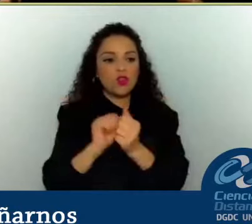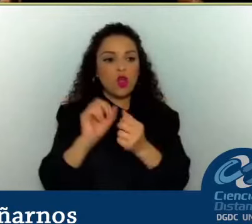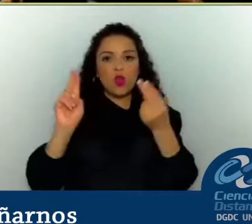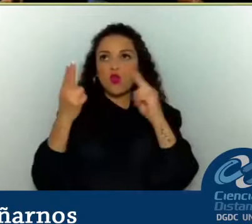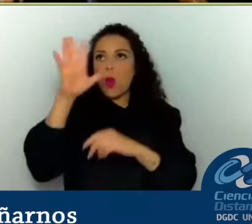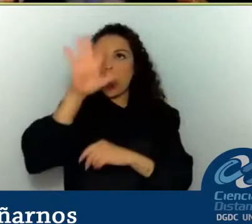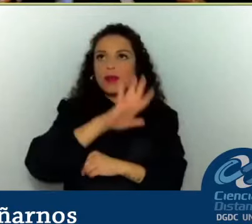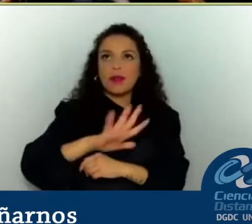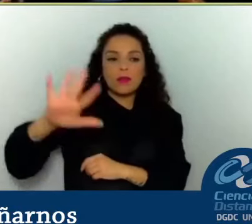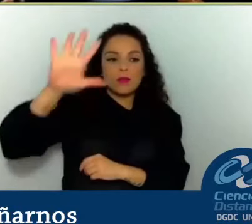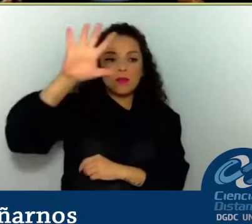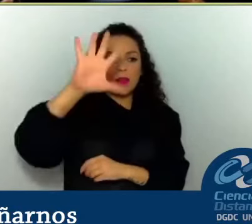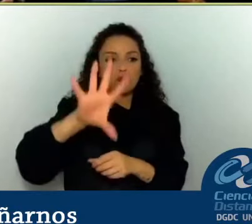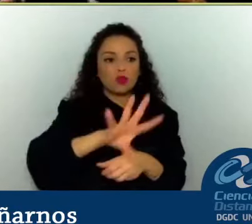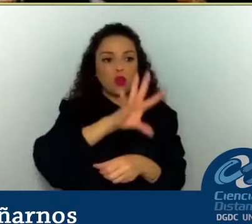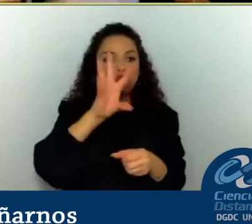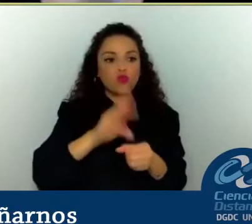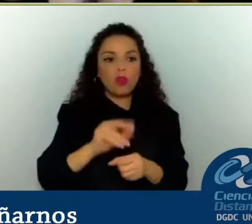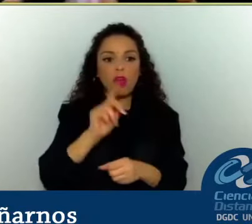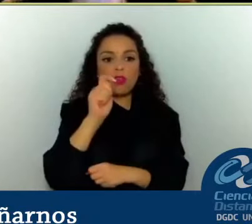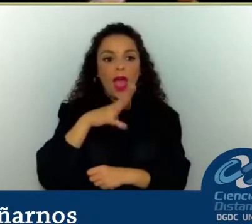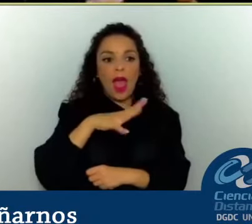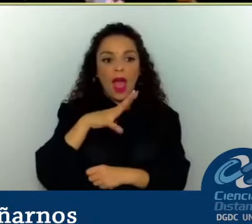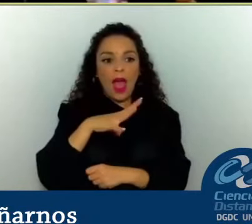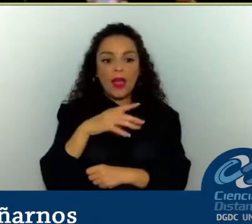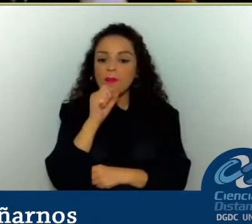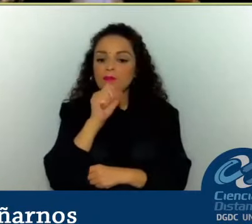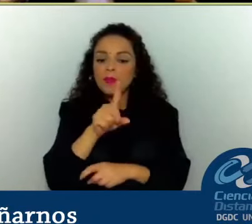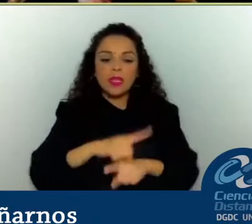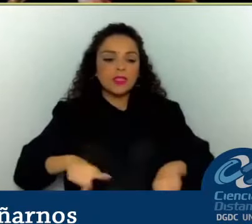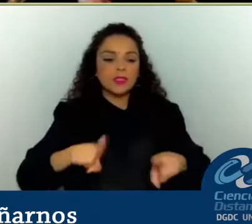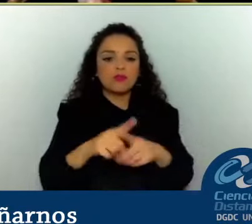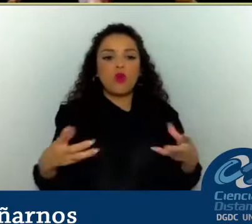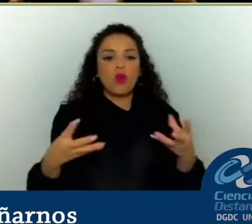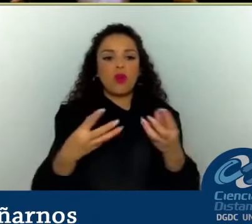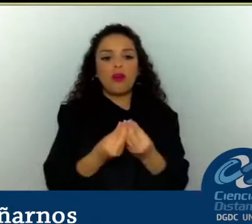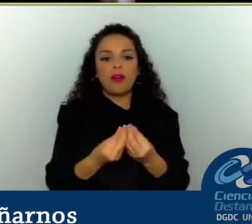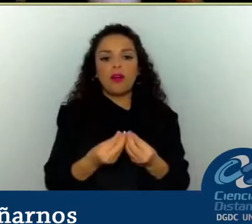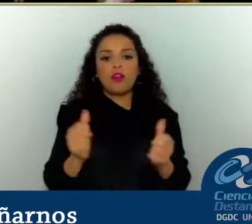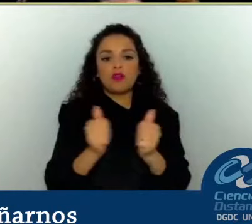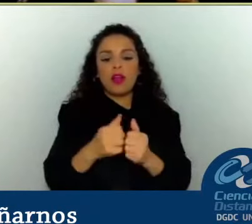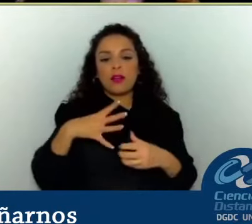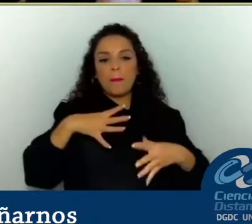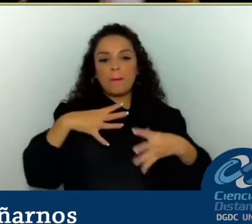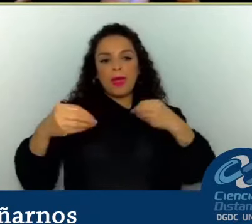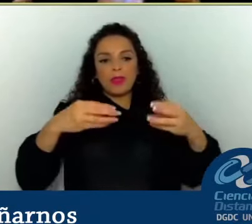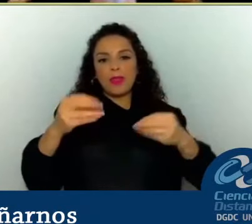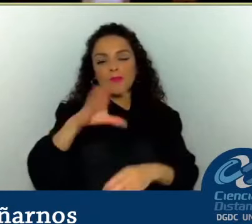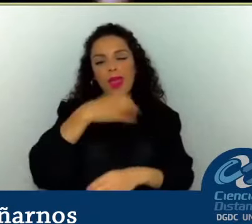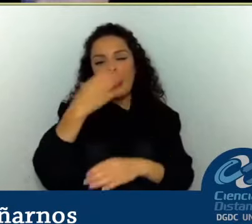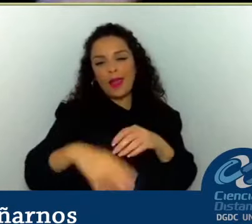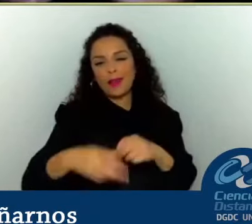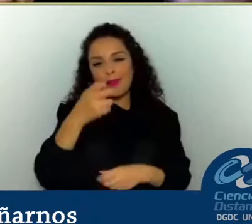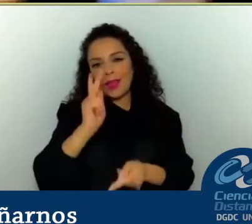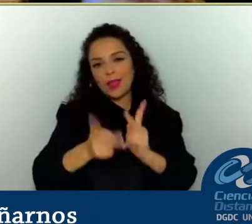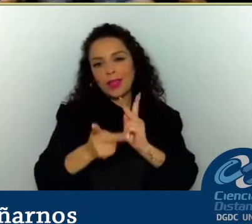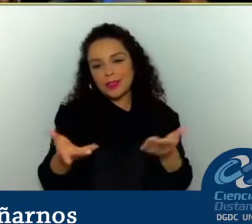está dentro de él, como la pandemia, pues cerramos este conversatorio. Les agradezco mucho, Javier, Miguel, ha sido